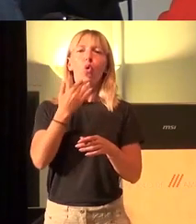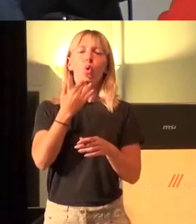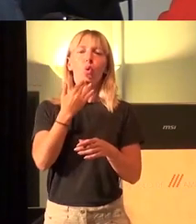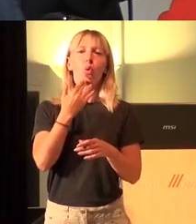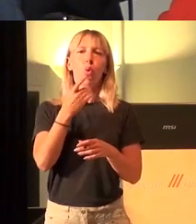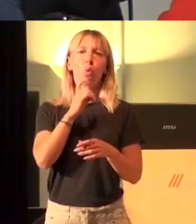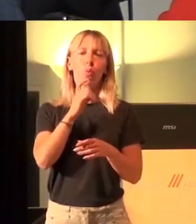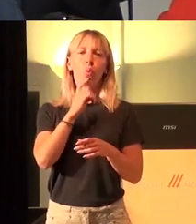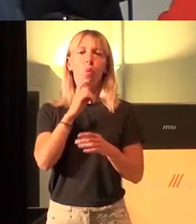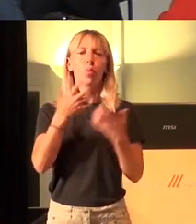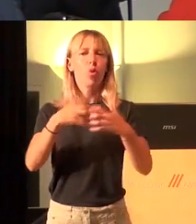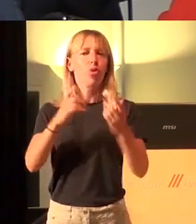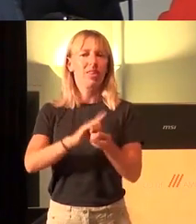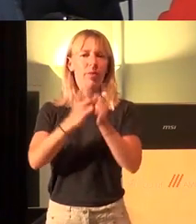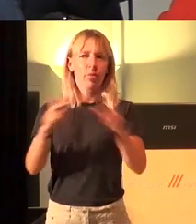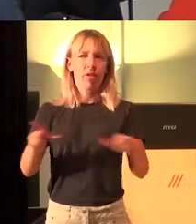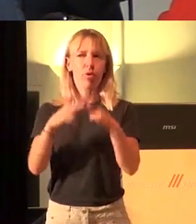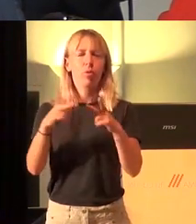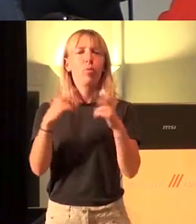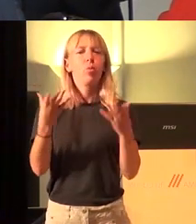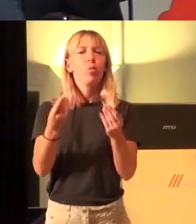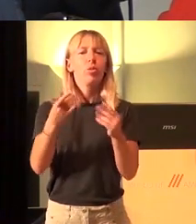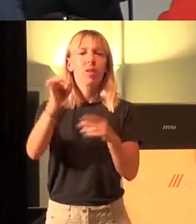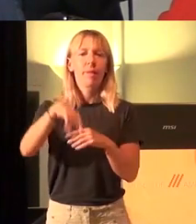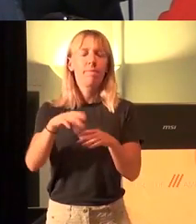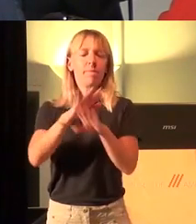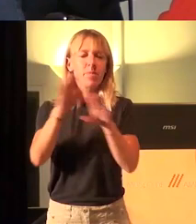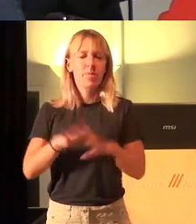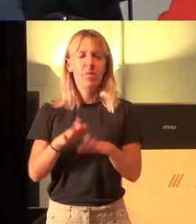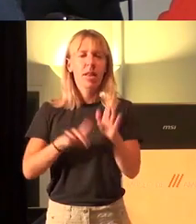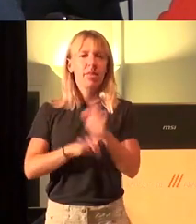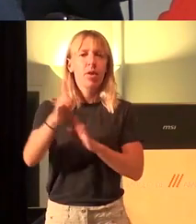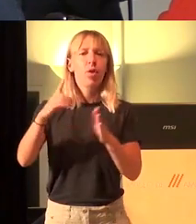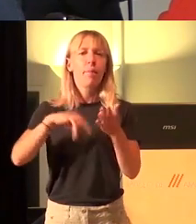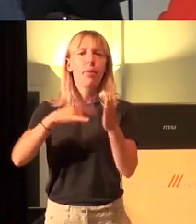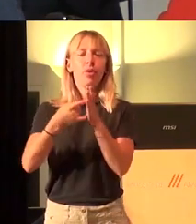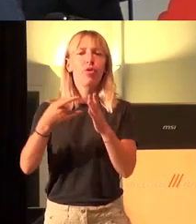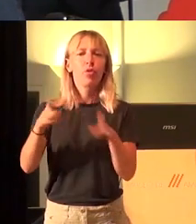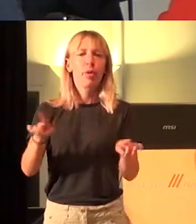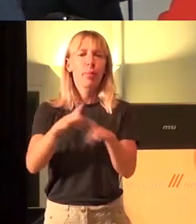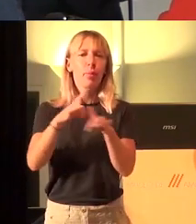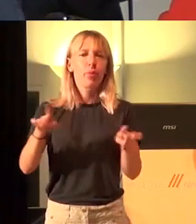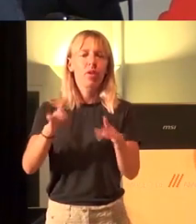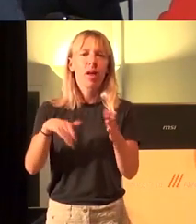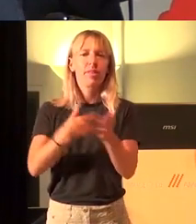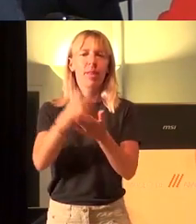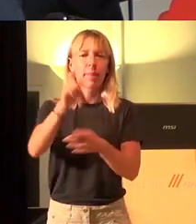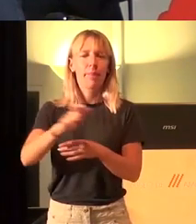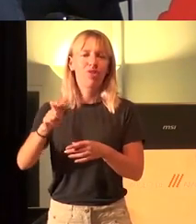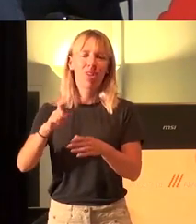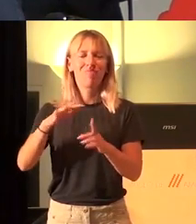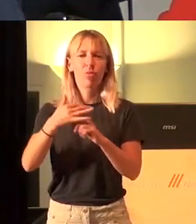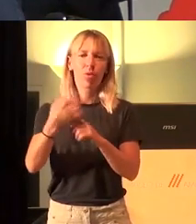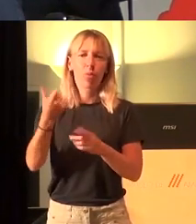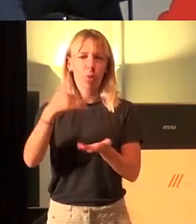como motores de transformación social, y muchos de ellos acaban desarrollando proyectos donde llevan la música a personas en situación de